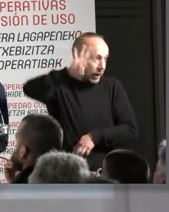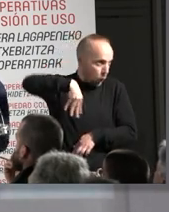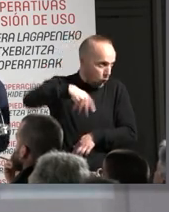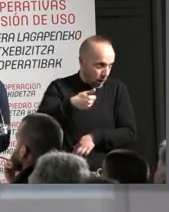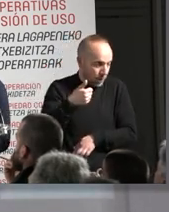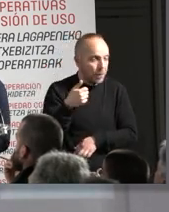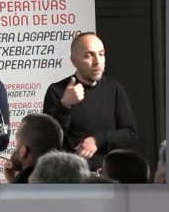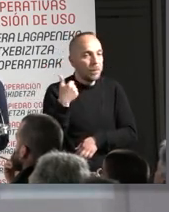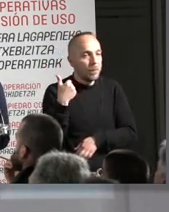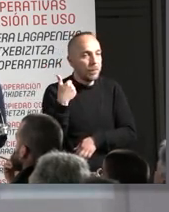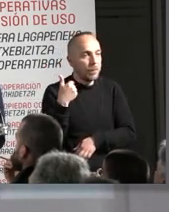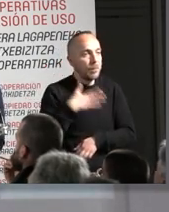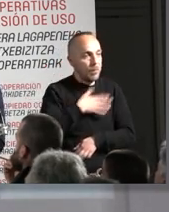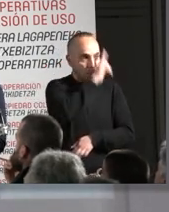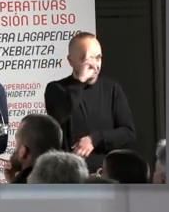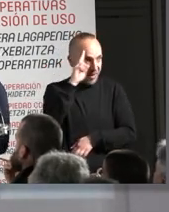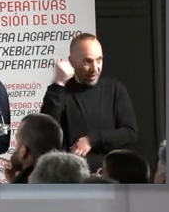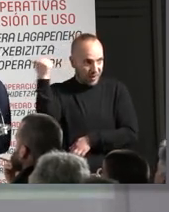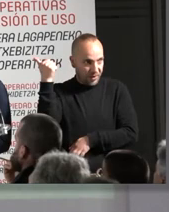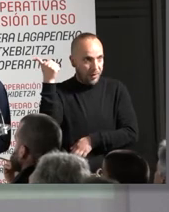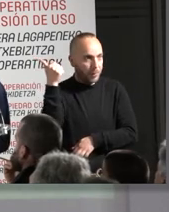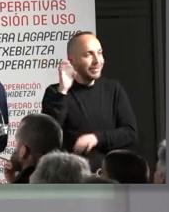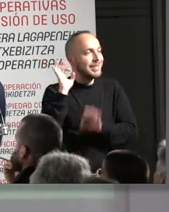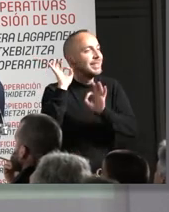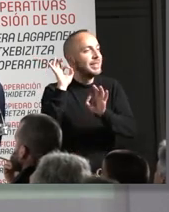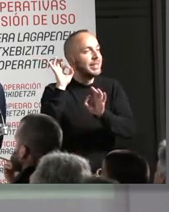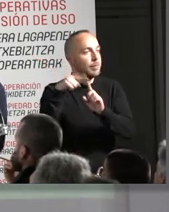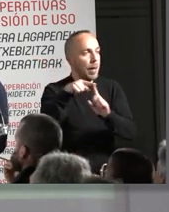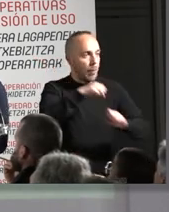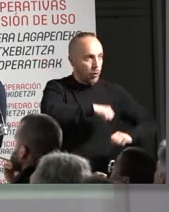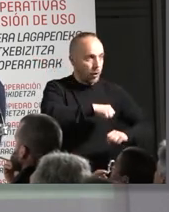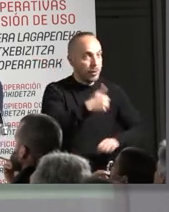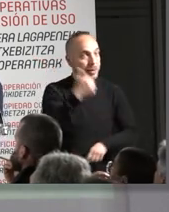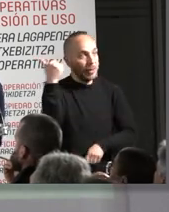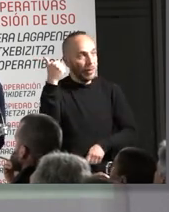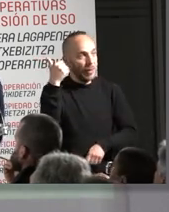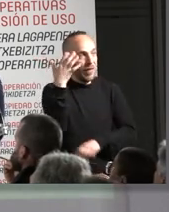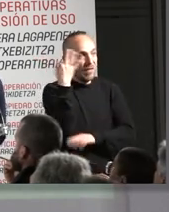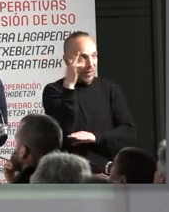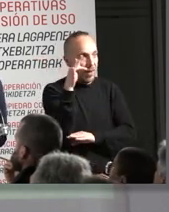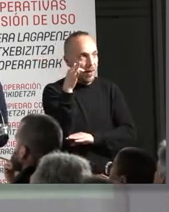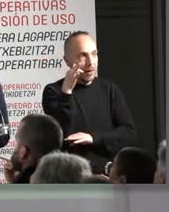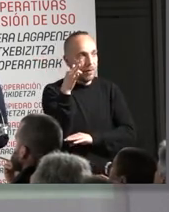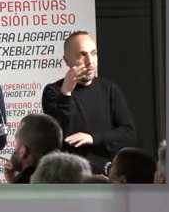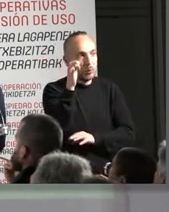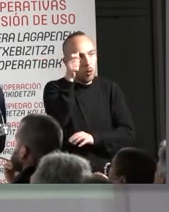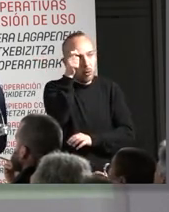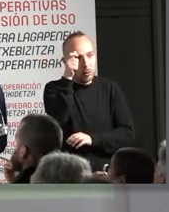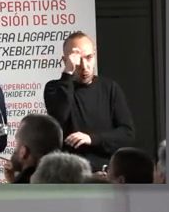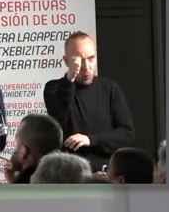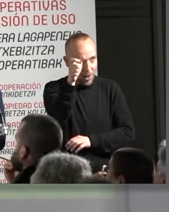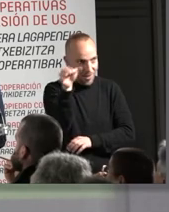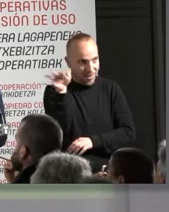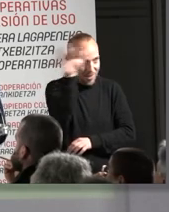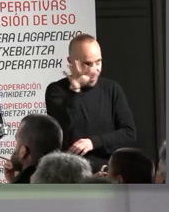perdón, Travensol en Madrid, también emblemático para mayores, y este es el caso de Ameche en Vizcaya, que es rural, para que veáis también que hay casos muy diversos, ¿no?